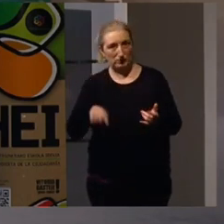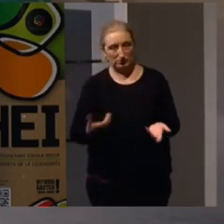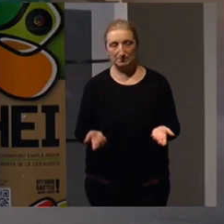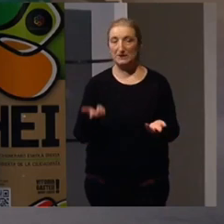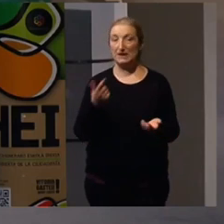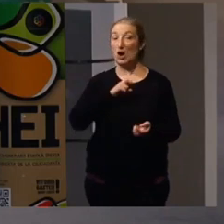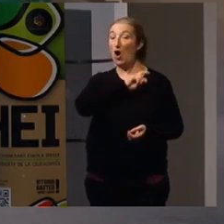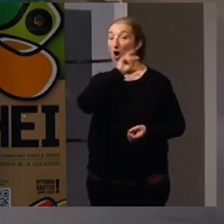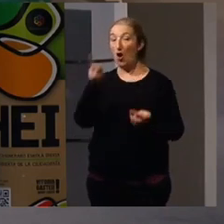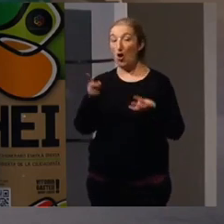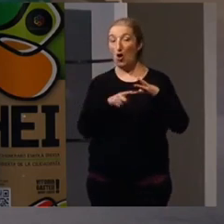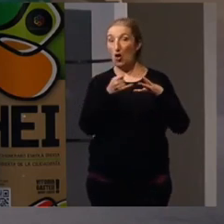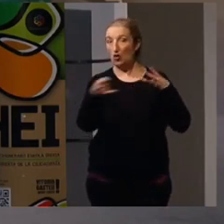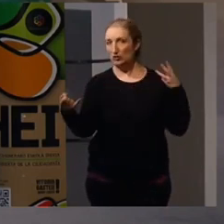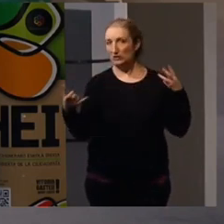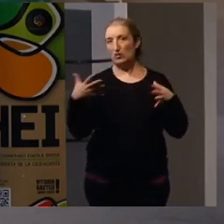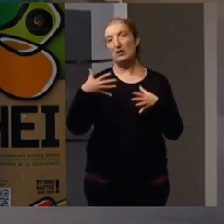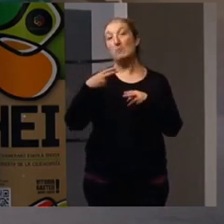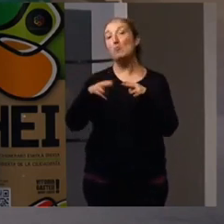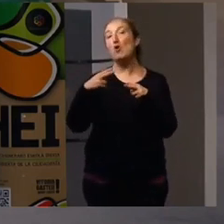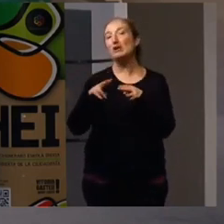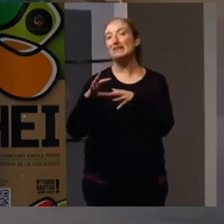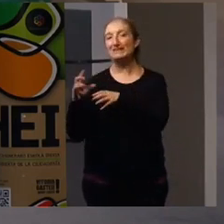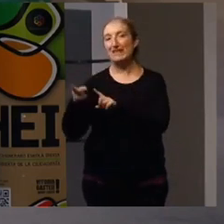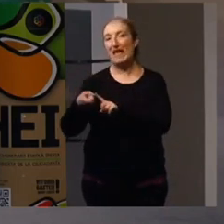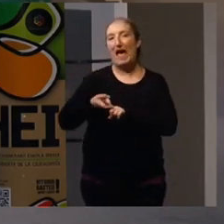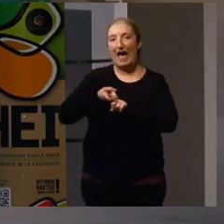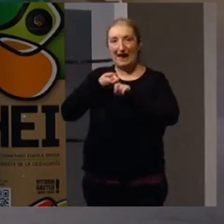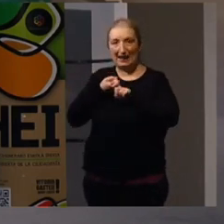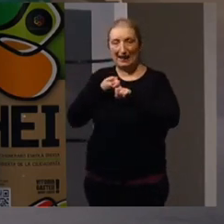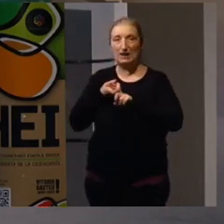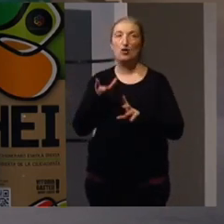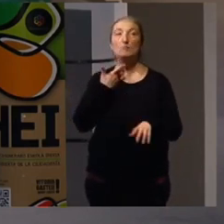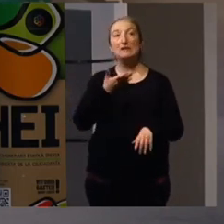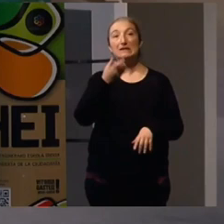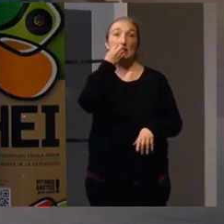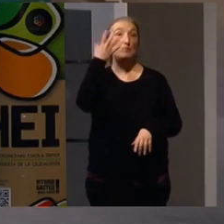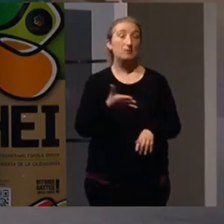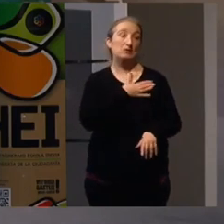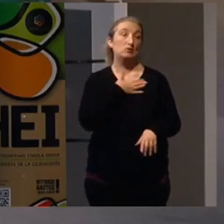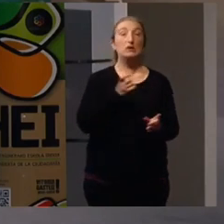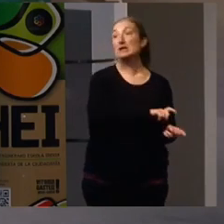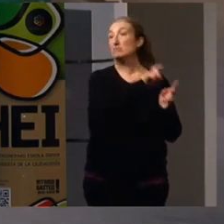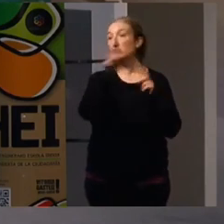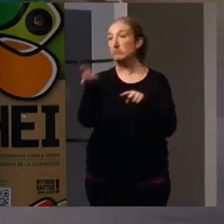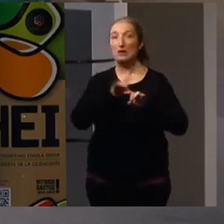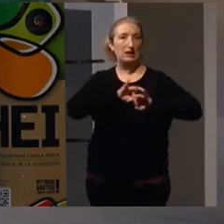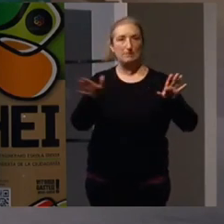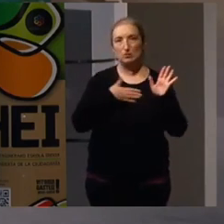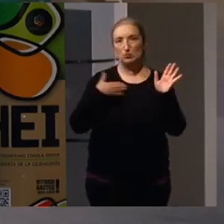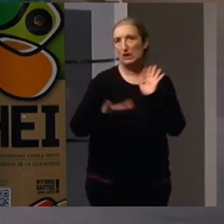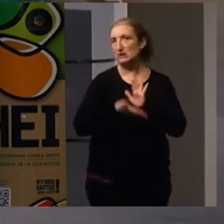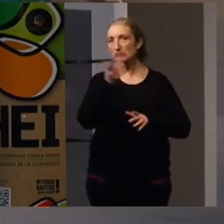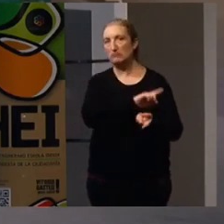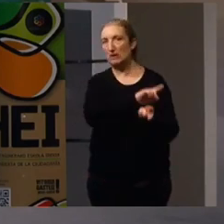nosotros es crucial es fomentar las políticas de arraigo. Está muy bien que quien quiere cambiar de sitio tenga libertad para hacerlo, y de